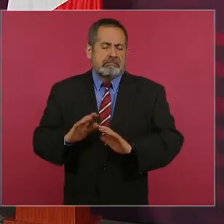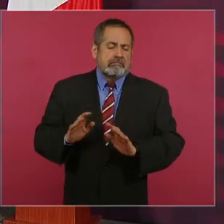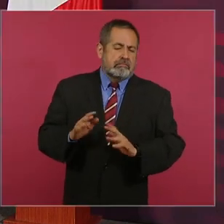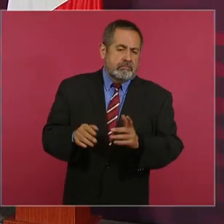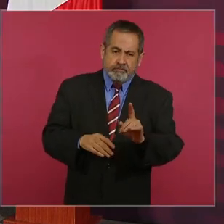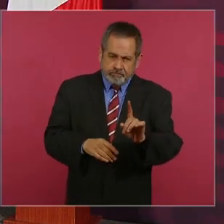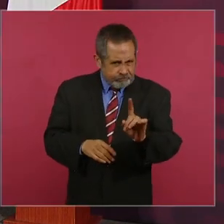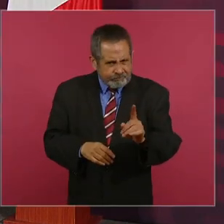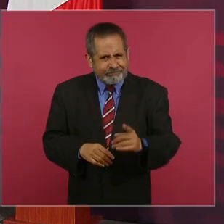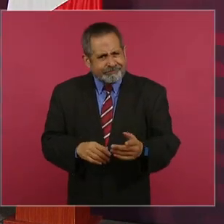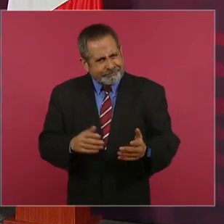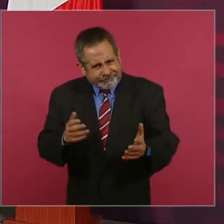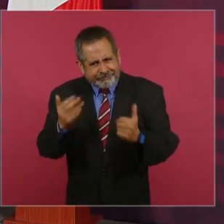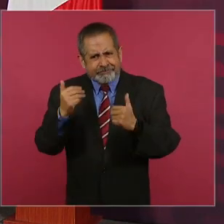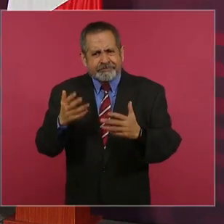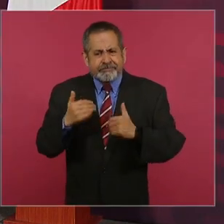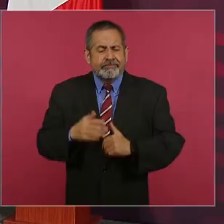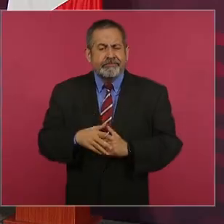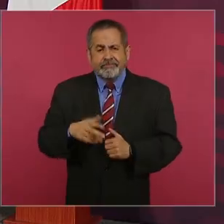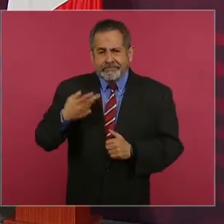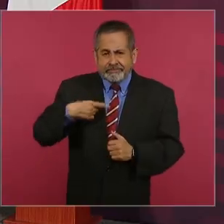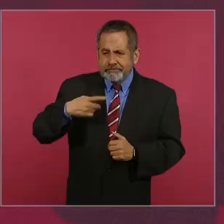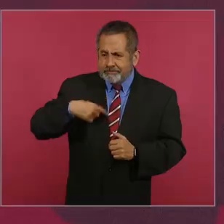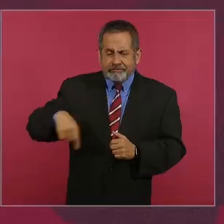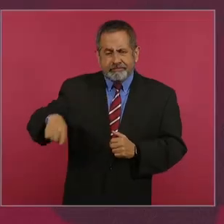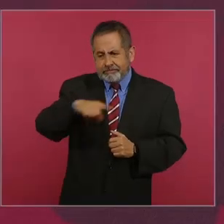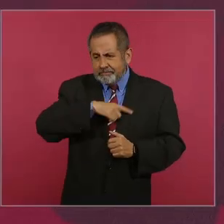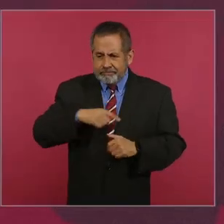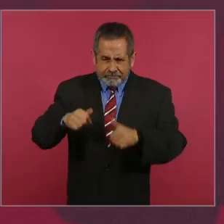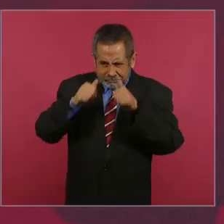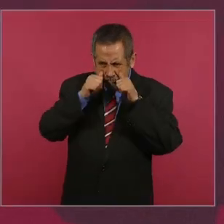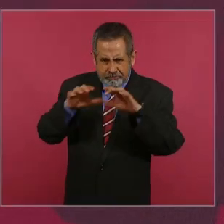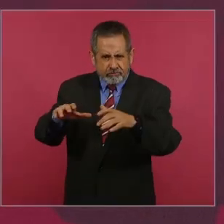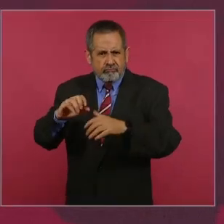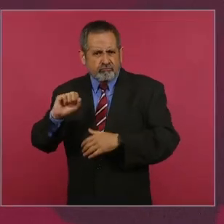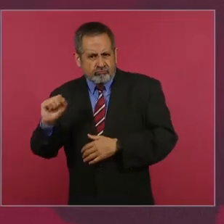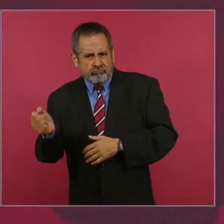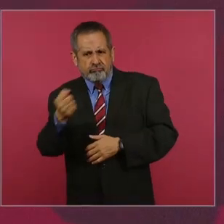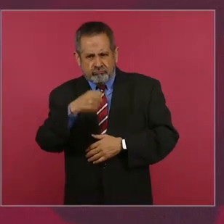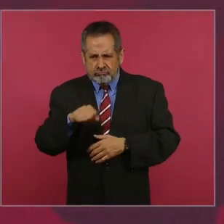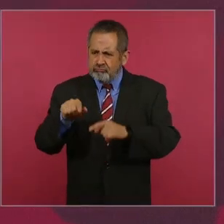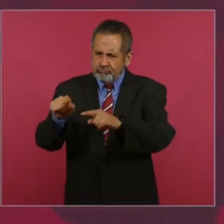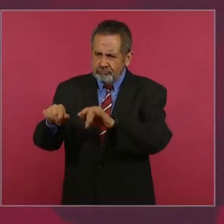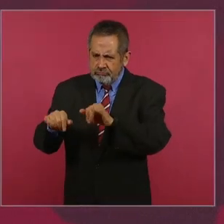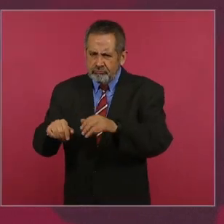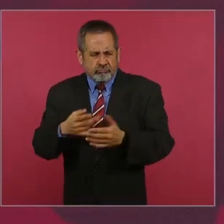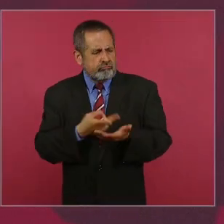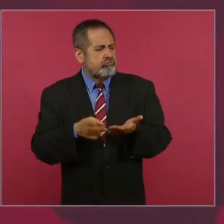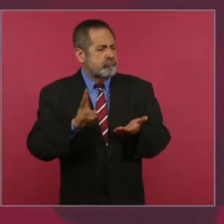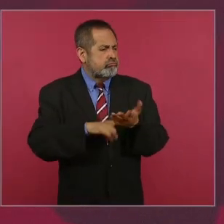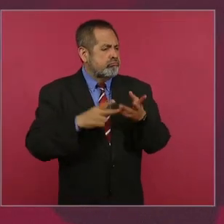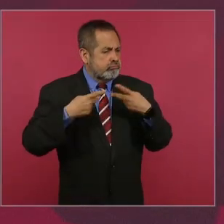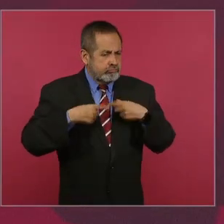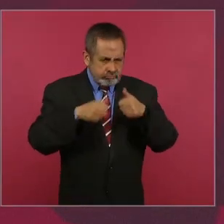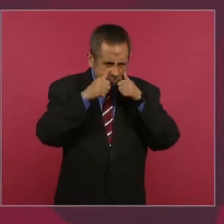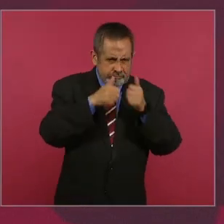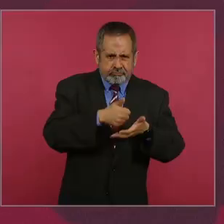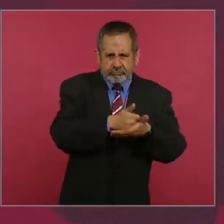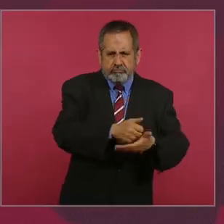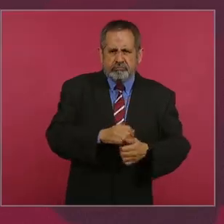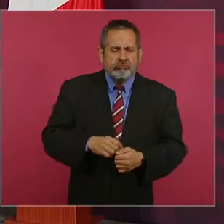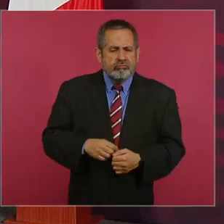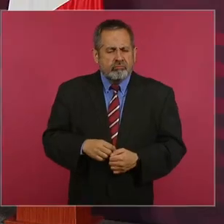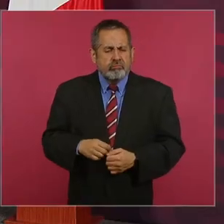ser atendida antes de tener un evento internacional de tenis. Me